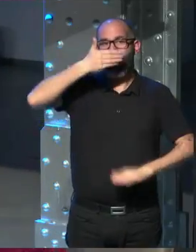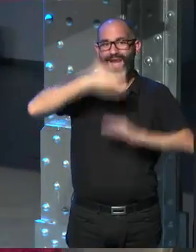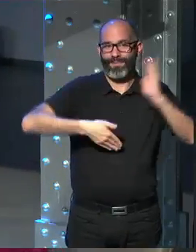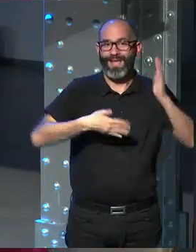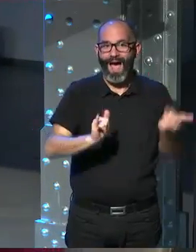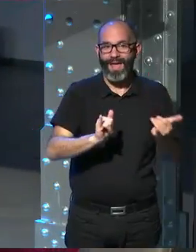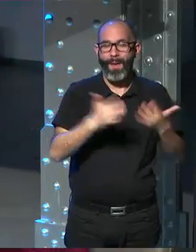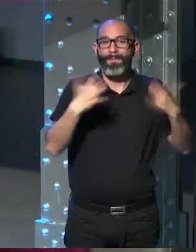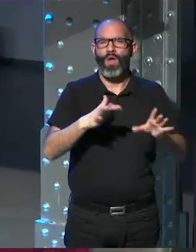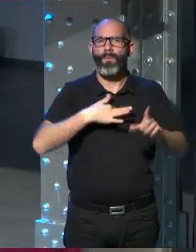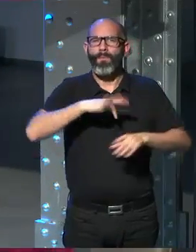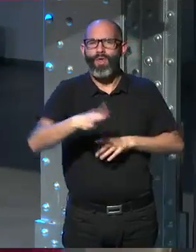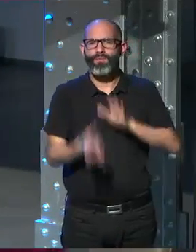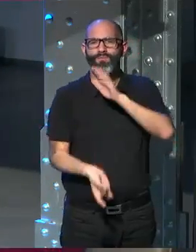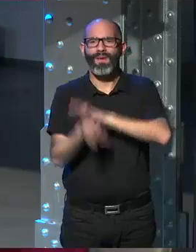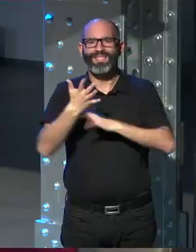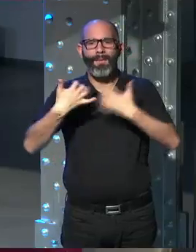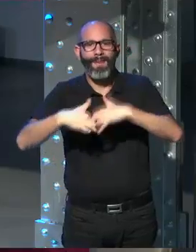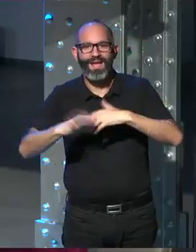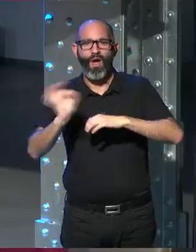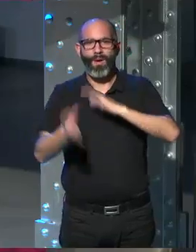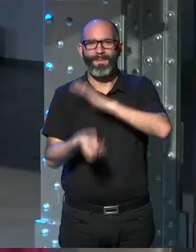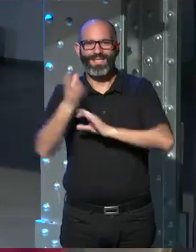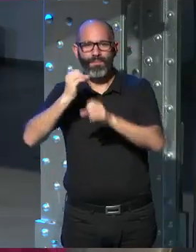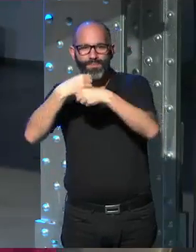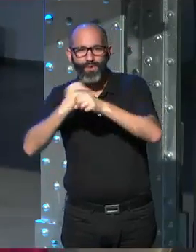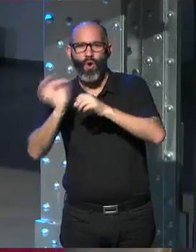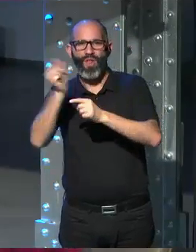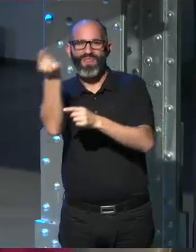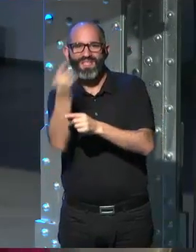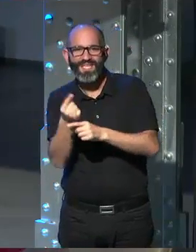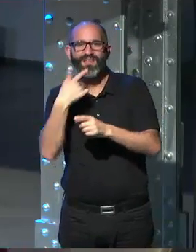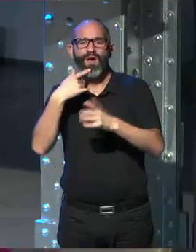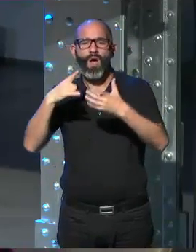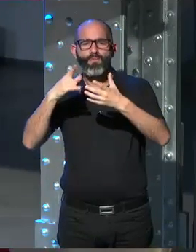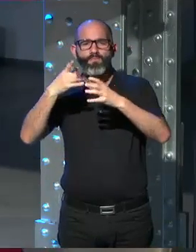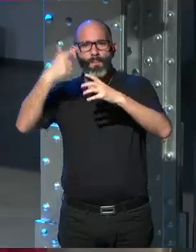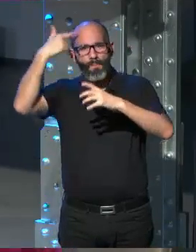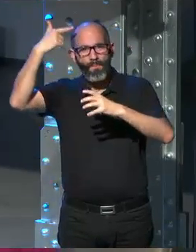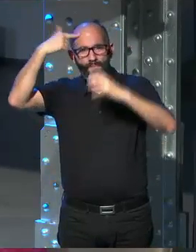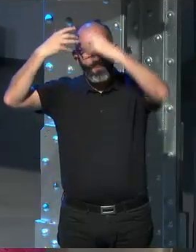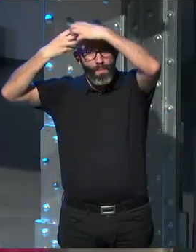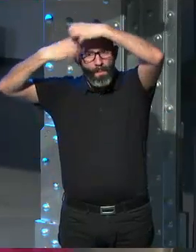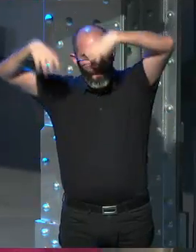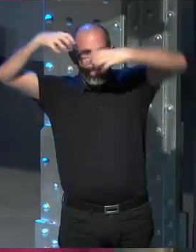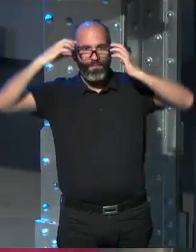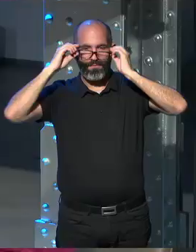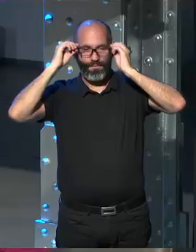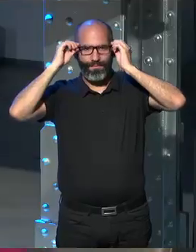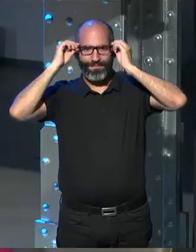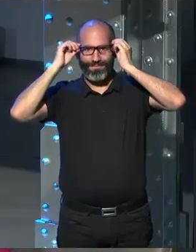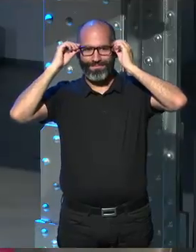procesar, sí podremos en un momento dado, si hace falta, diseñar prótesis neurales que nos permitan acceder a este tipo